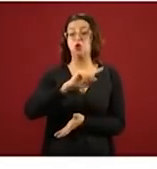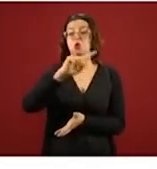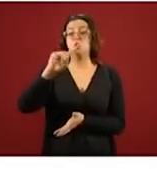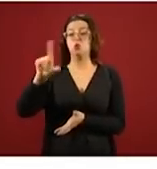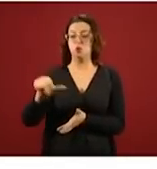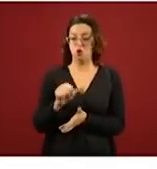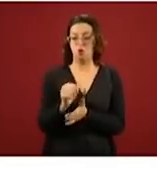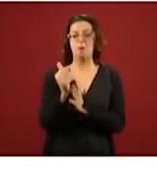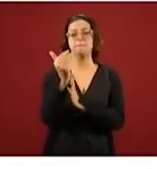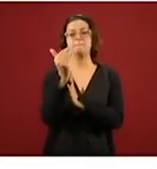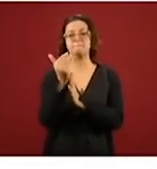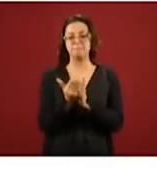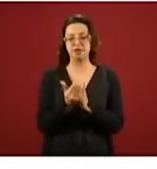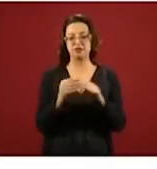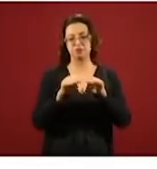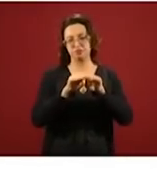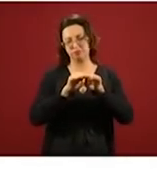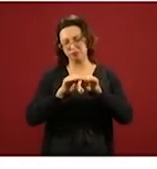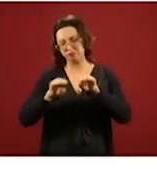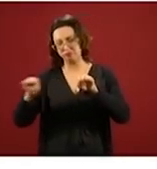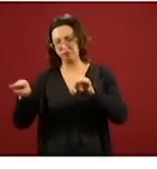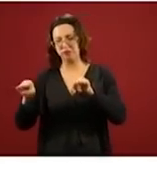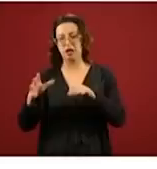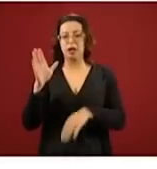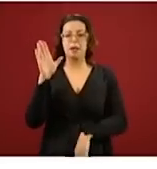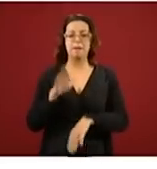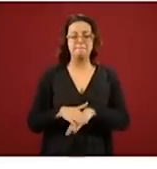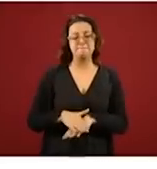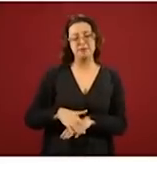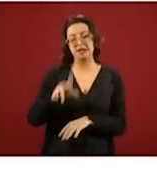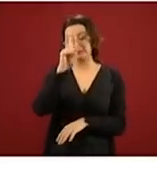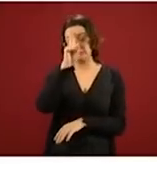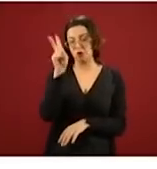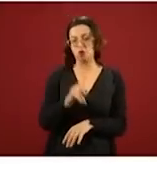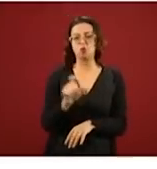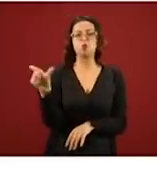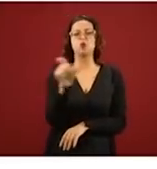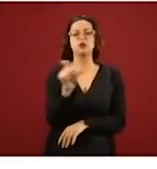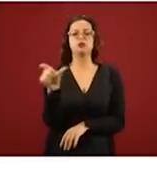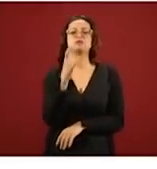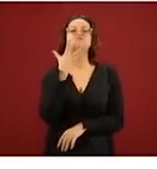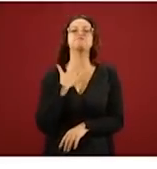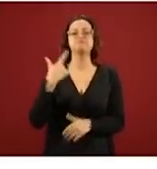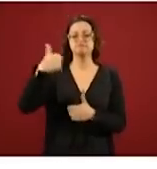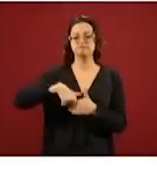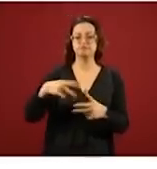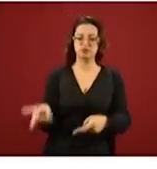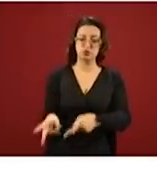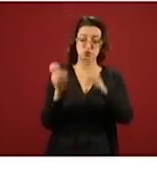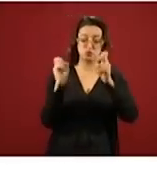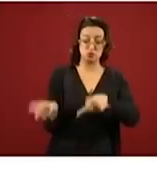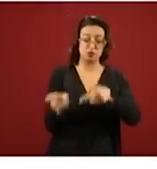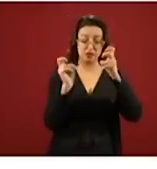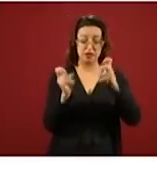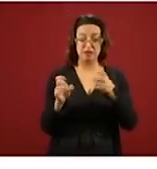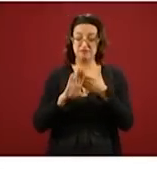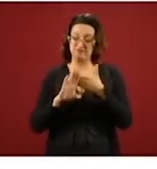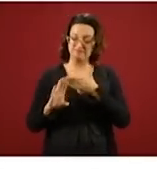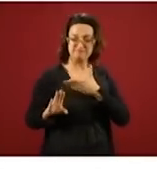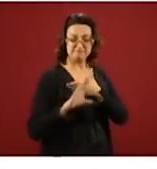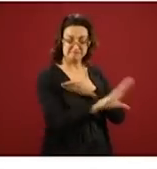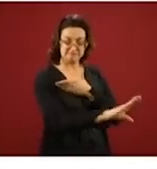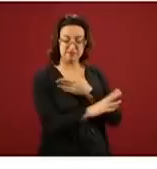es la parte más crítica del combate algo así col porque habría que señalar que en este tema